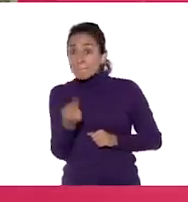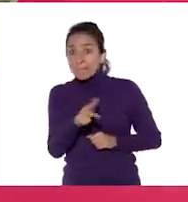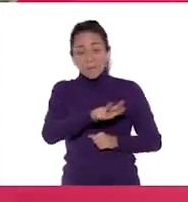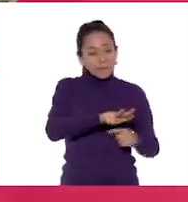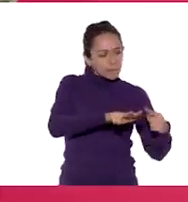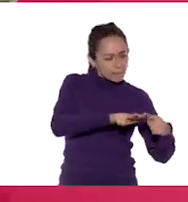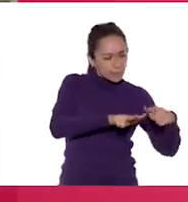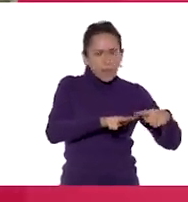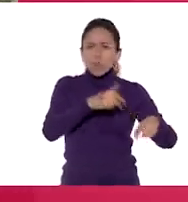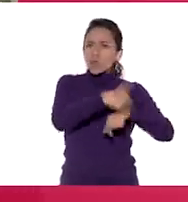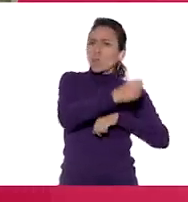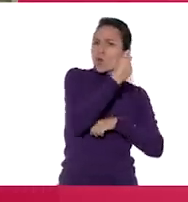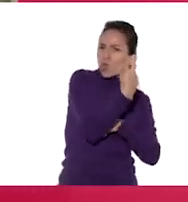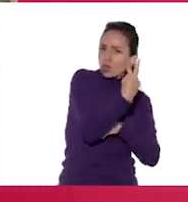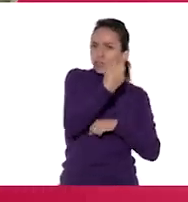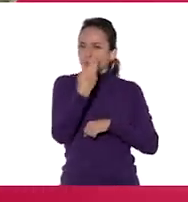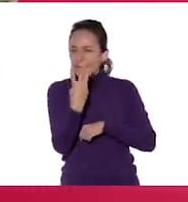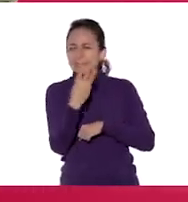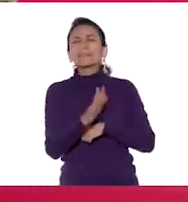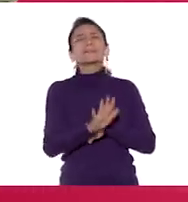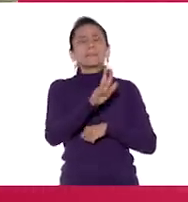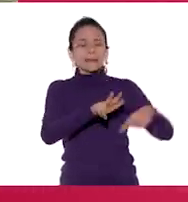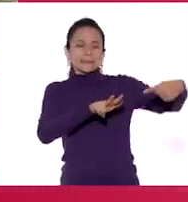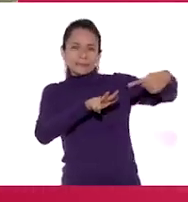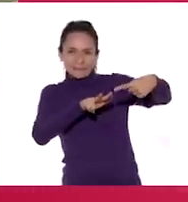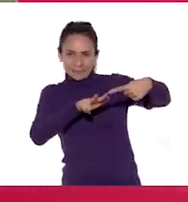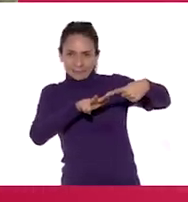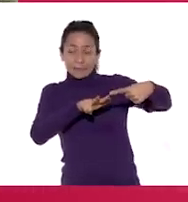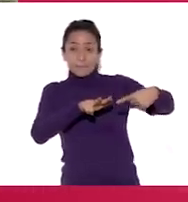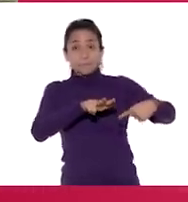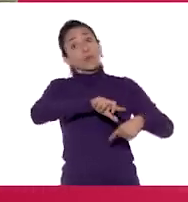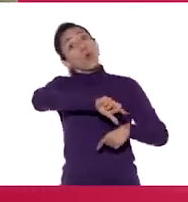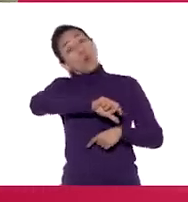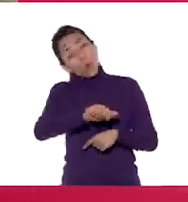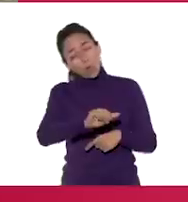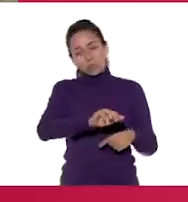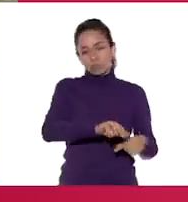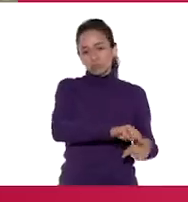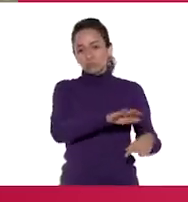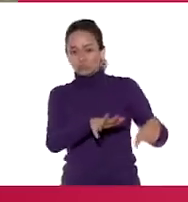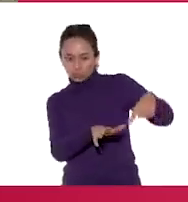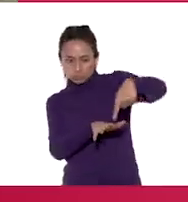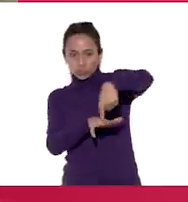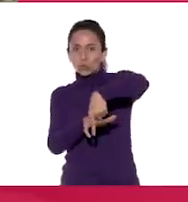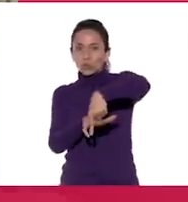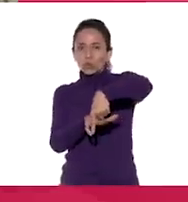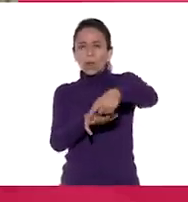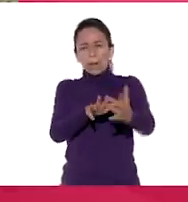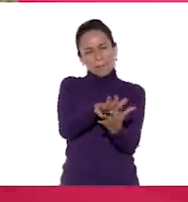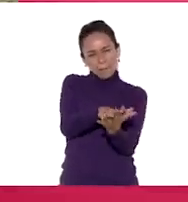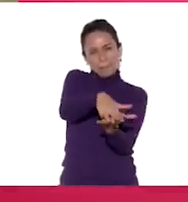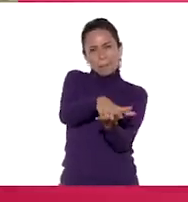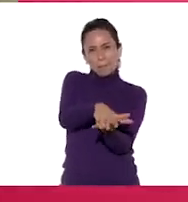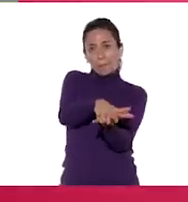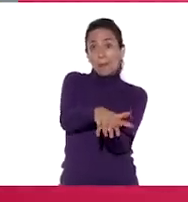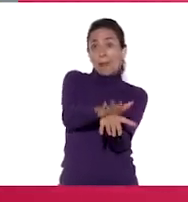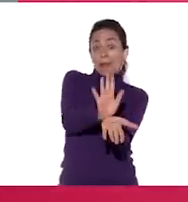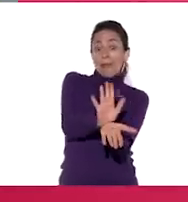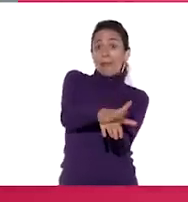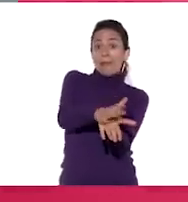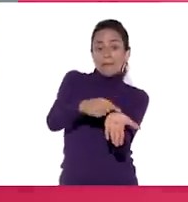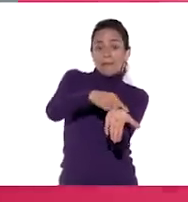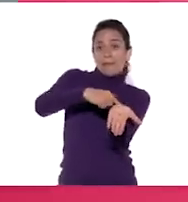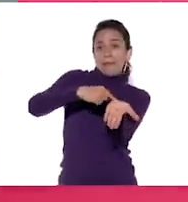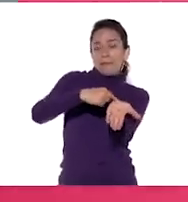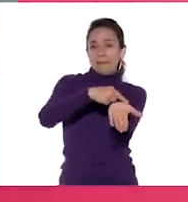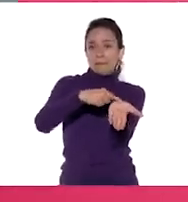dedo 3, que funciona como el dedo medio, y el dedo 4, bastante elongado. Este es el área del talón. Y una característica de